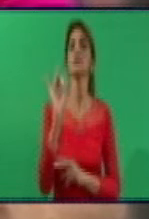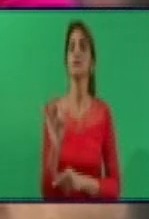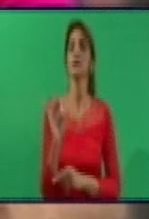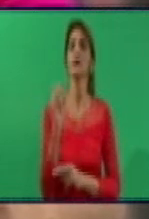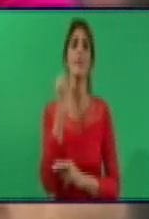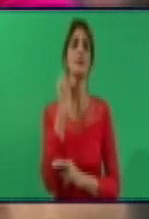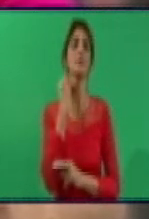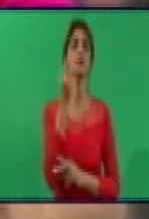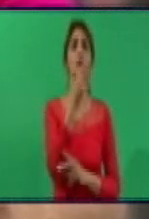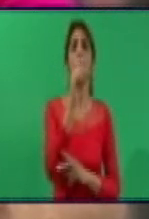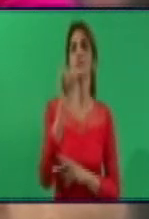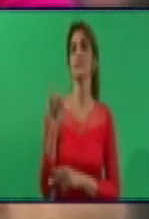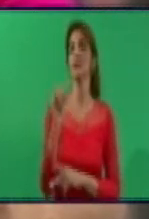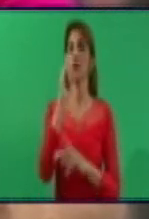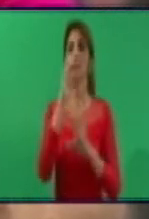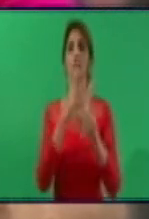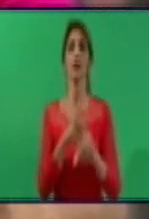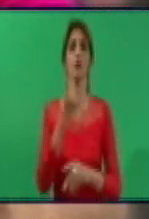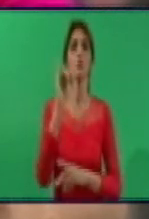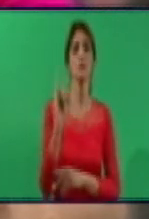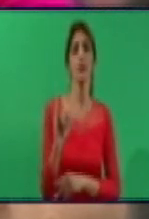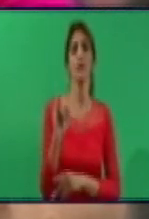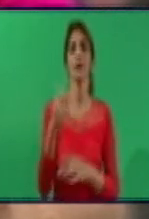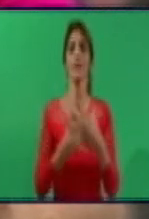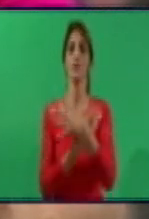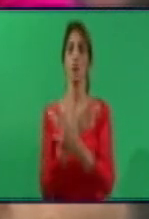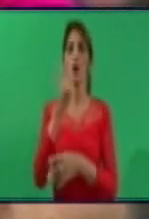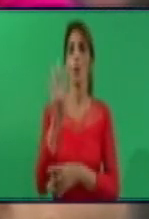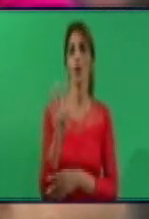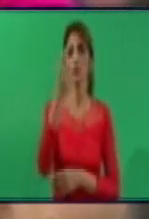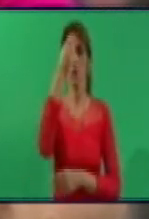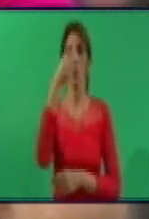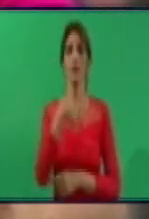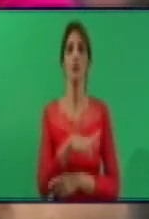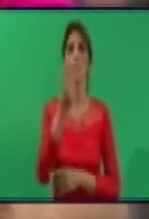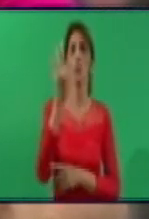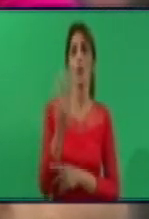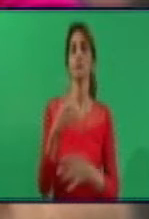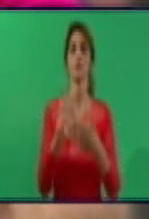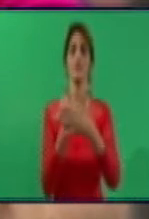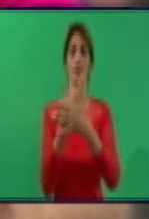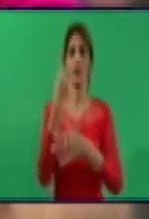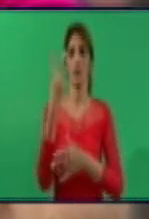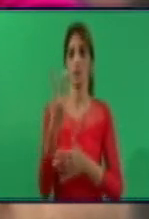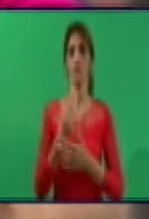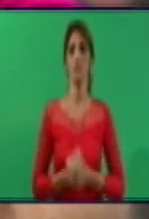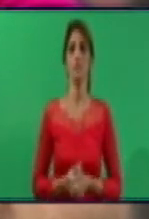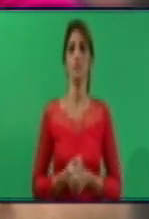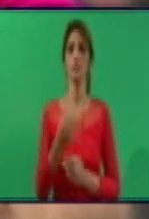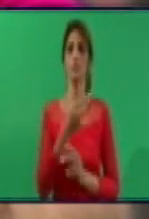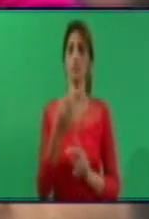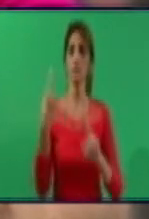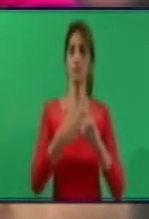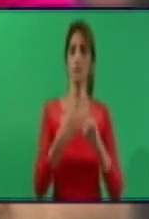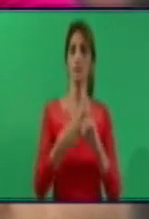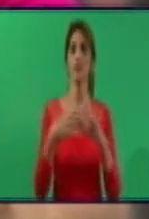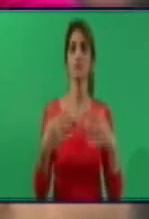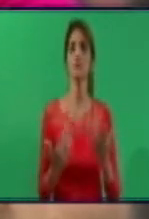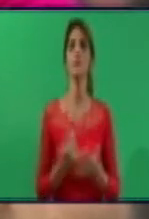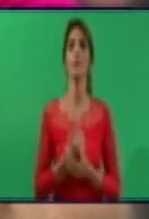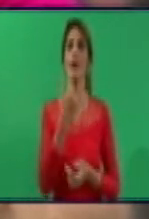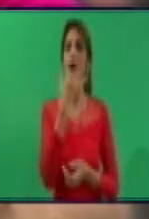Manzanillo 16, Niquero 6, Campechuela 4, Jiguaní 4 y Yara 2. En Bayamo, los repartos más afectados ya